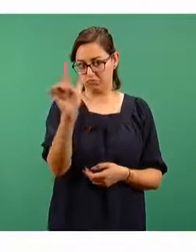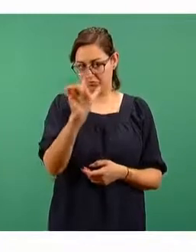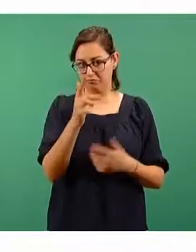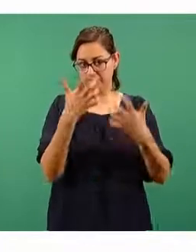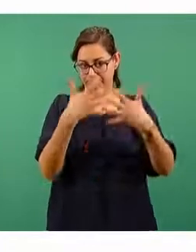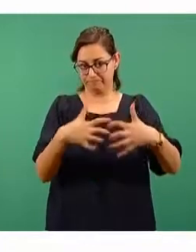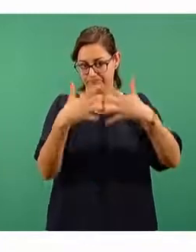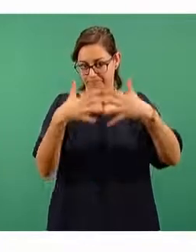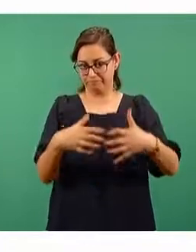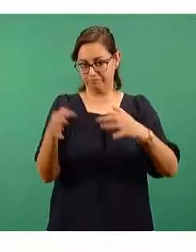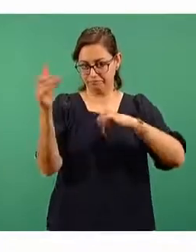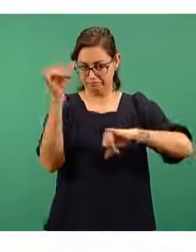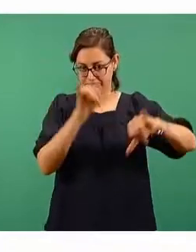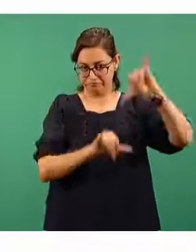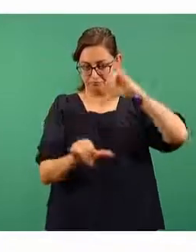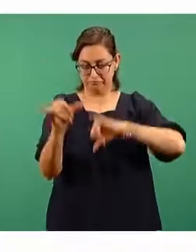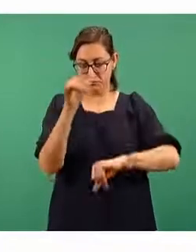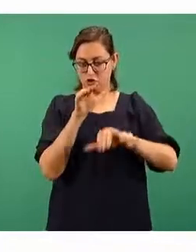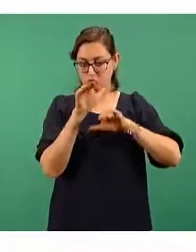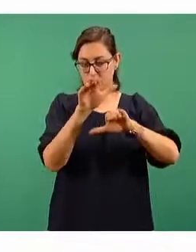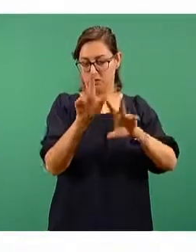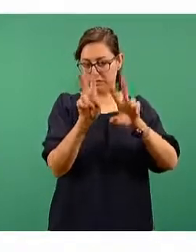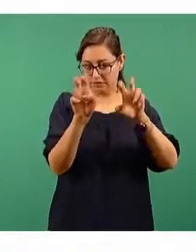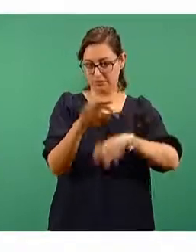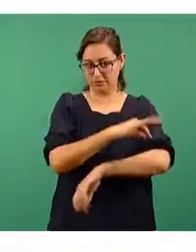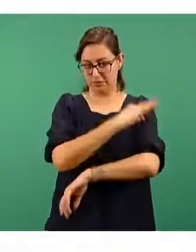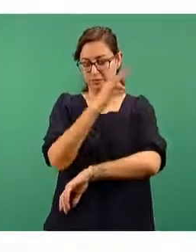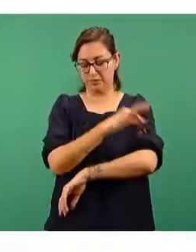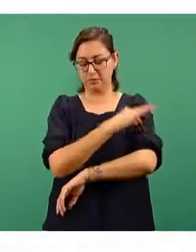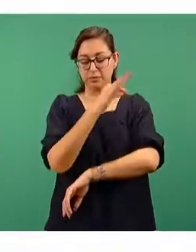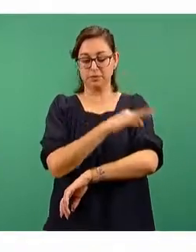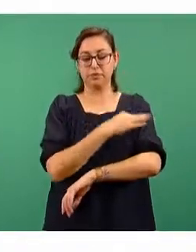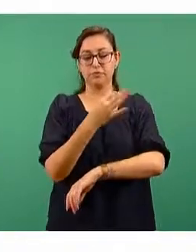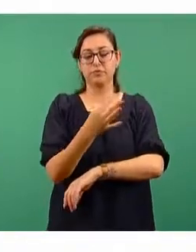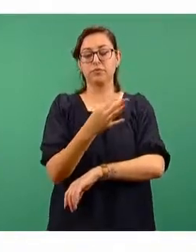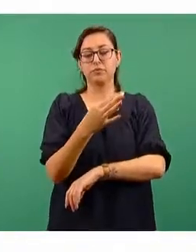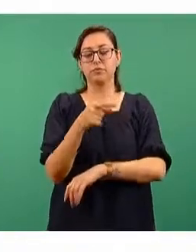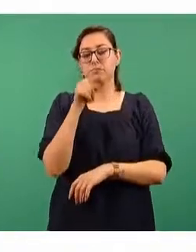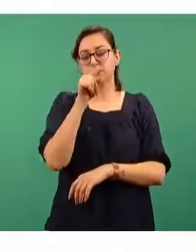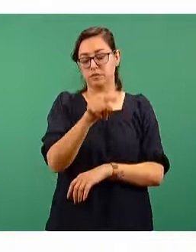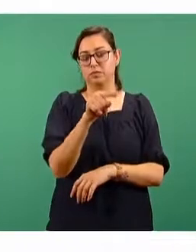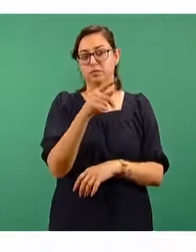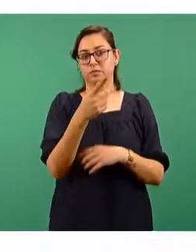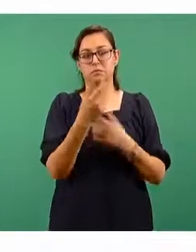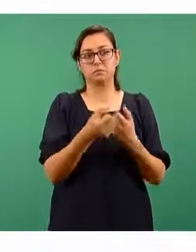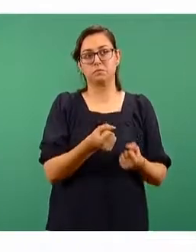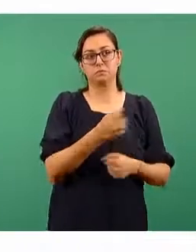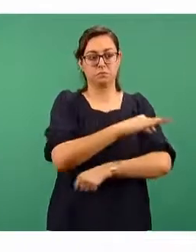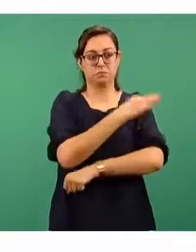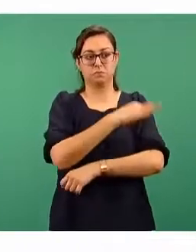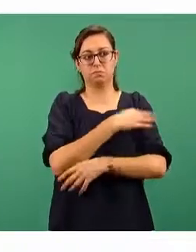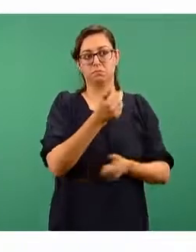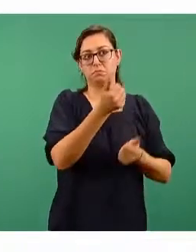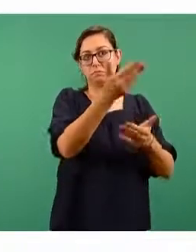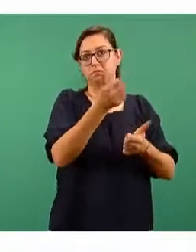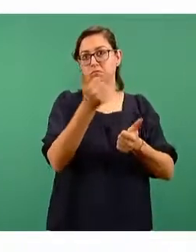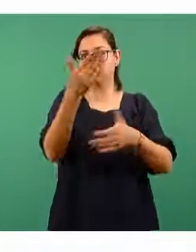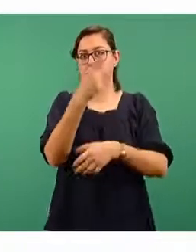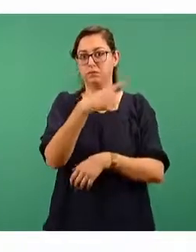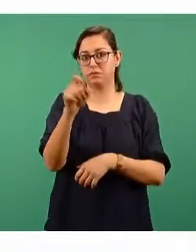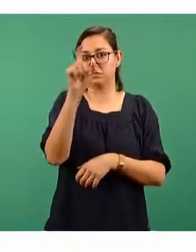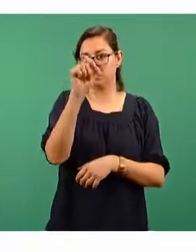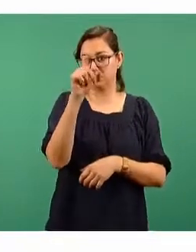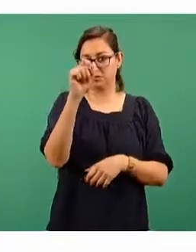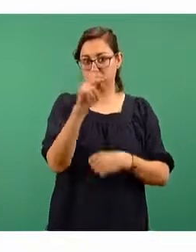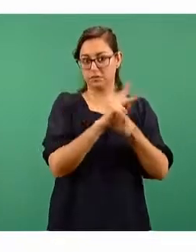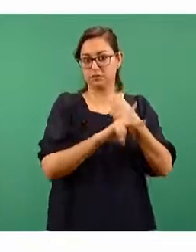compañía farmacéutica que es productora de vacunas para más de 120 países del mundo y también para el Sistema de